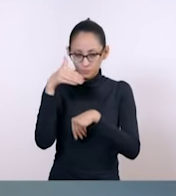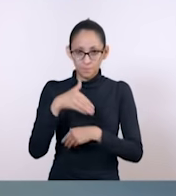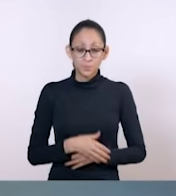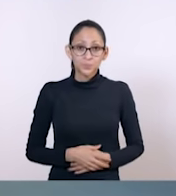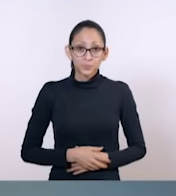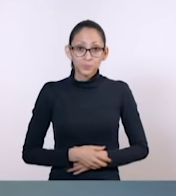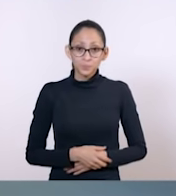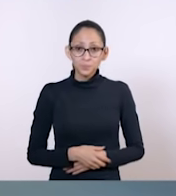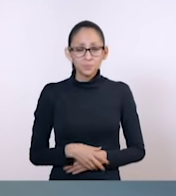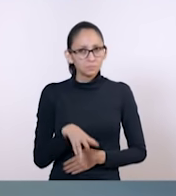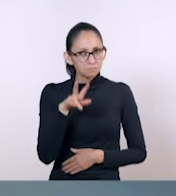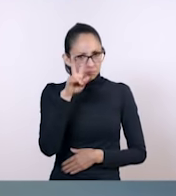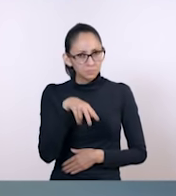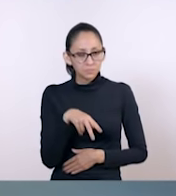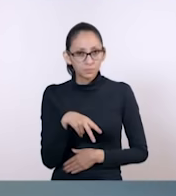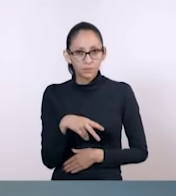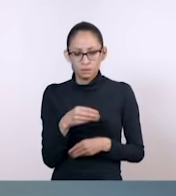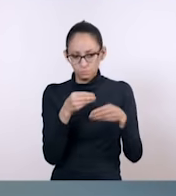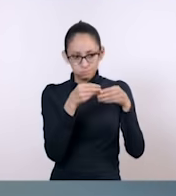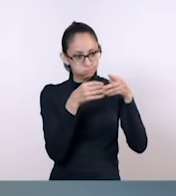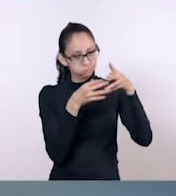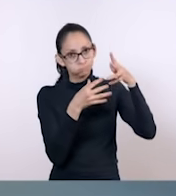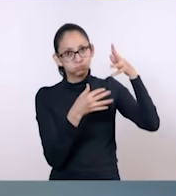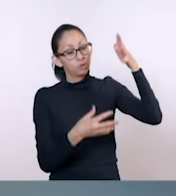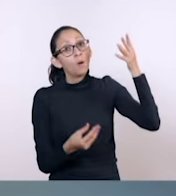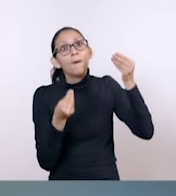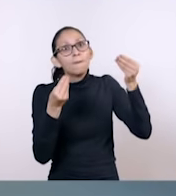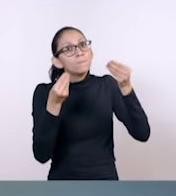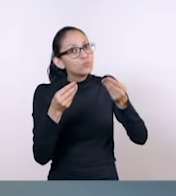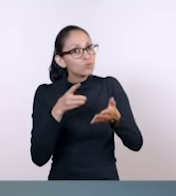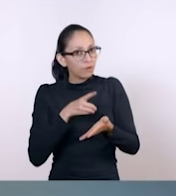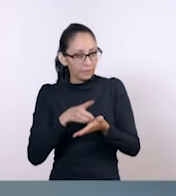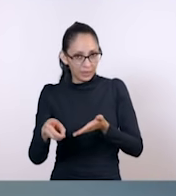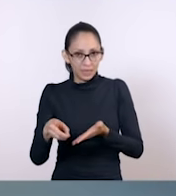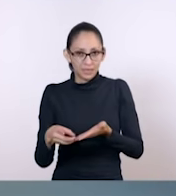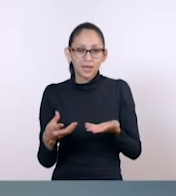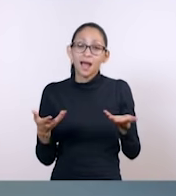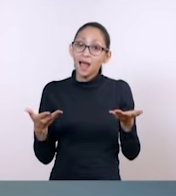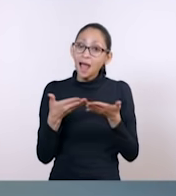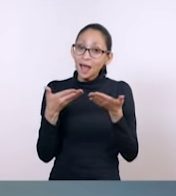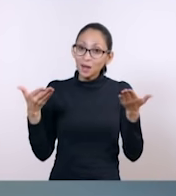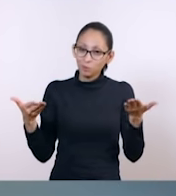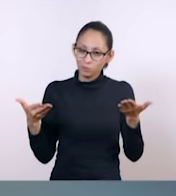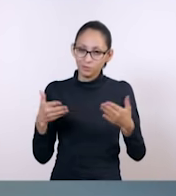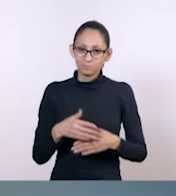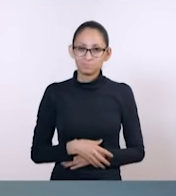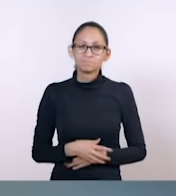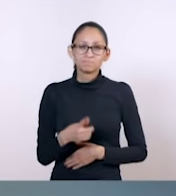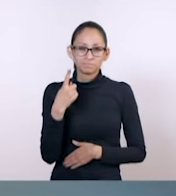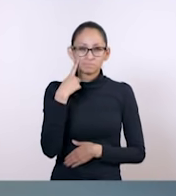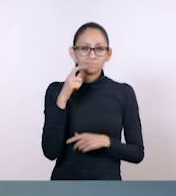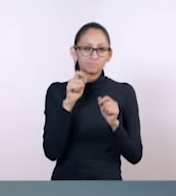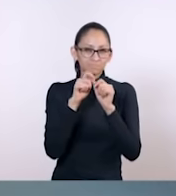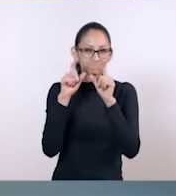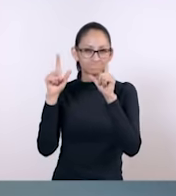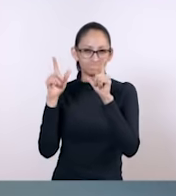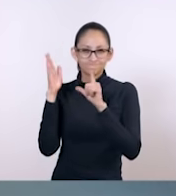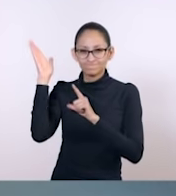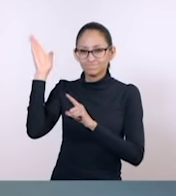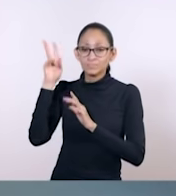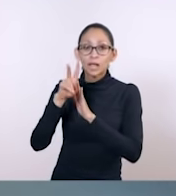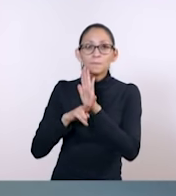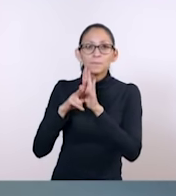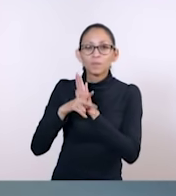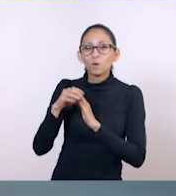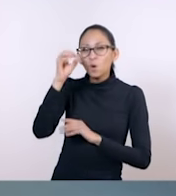hemos analizado, son muchos derechos. Exacto. Y pues ahora vamos a ver un video con la opinión de